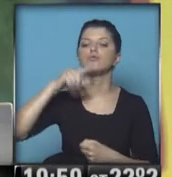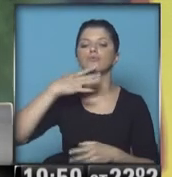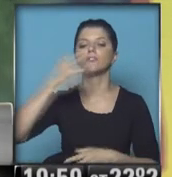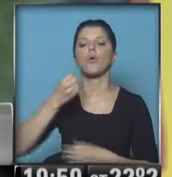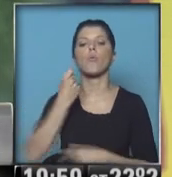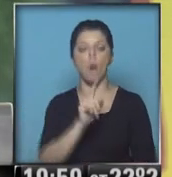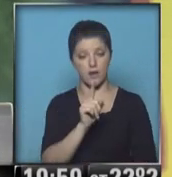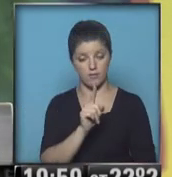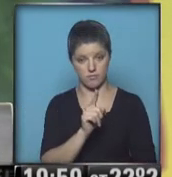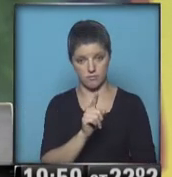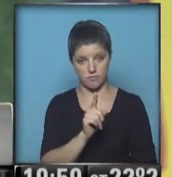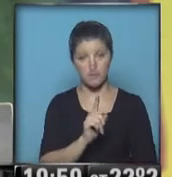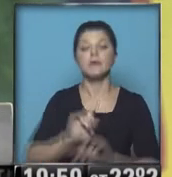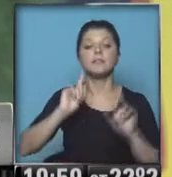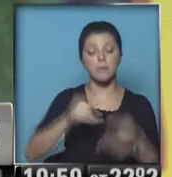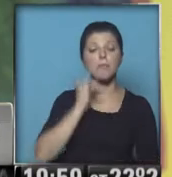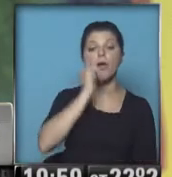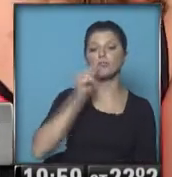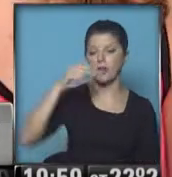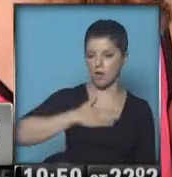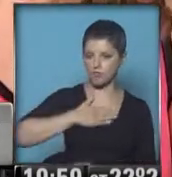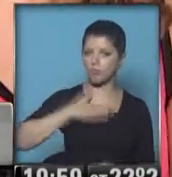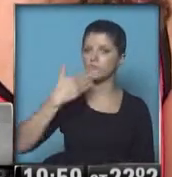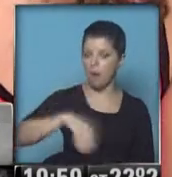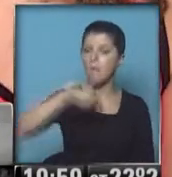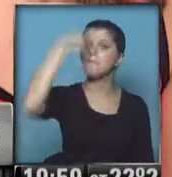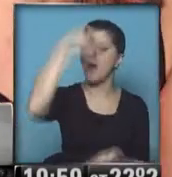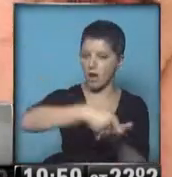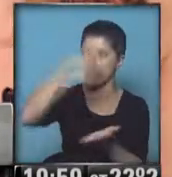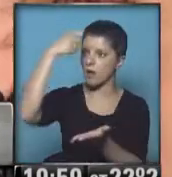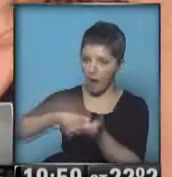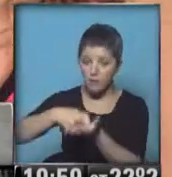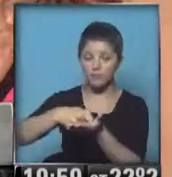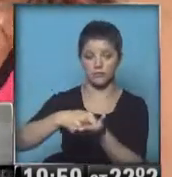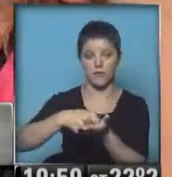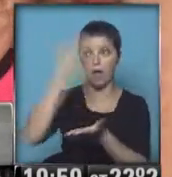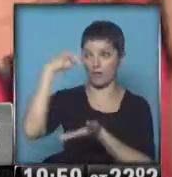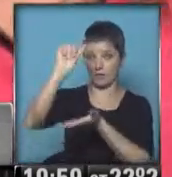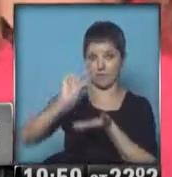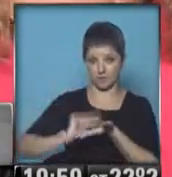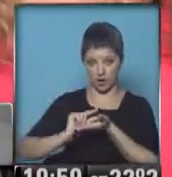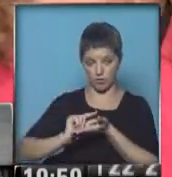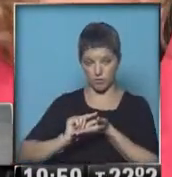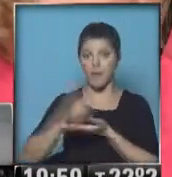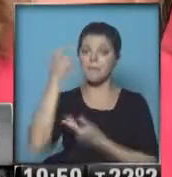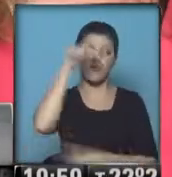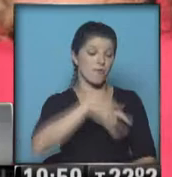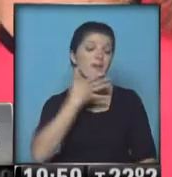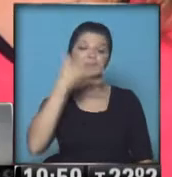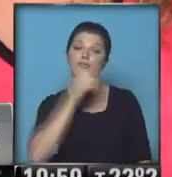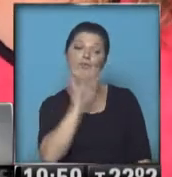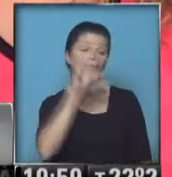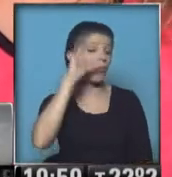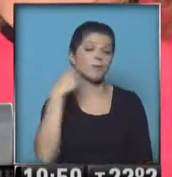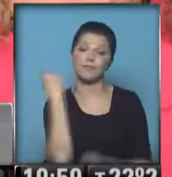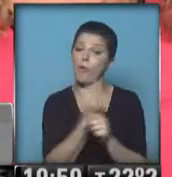sido muy agresiva para decir que tiene toda la disposición para pagar a sus acreedores, pero que se lo impide esta decisión